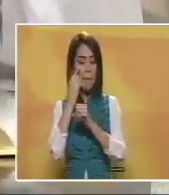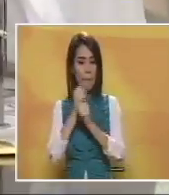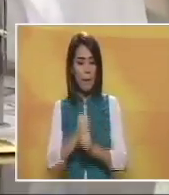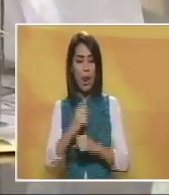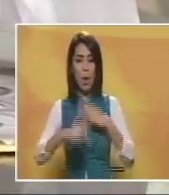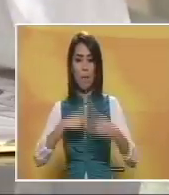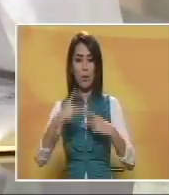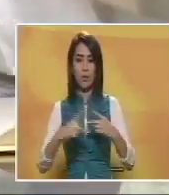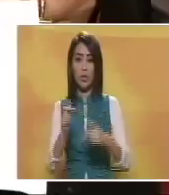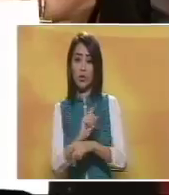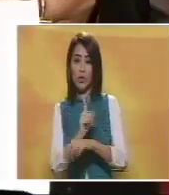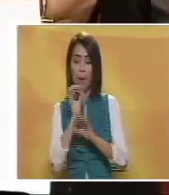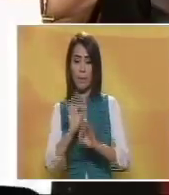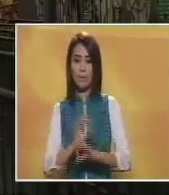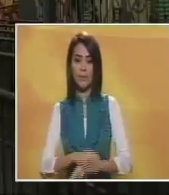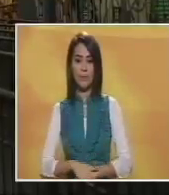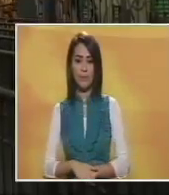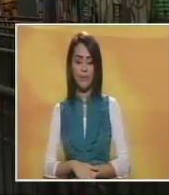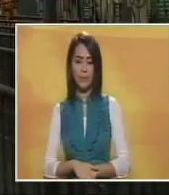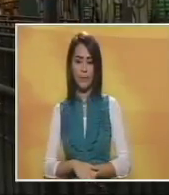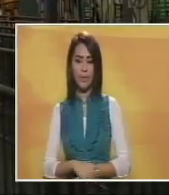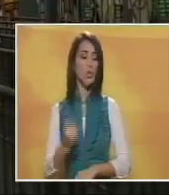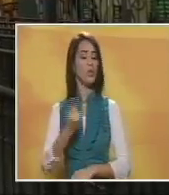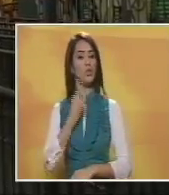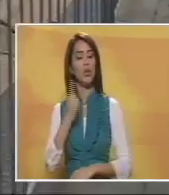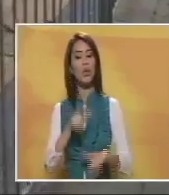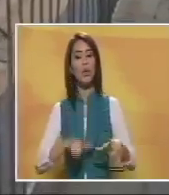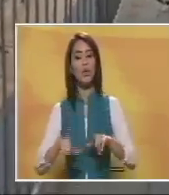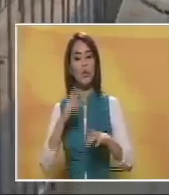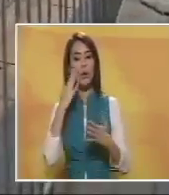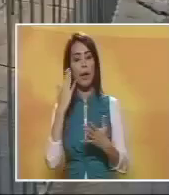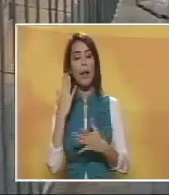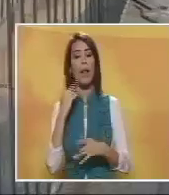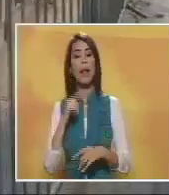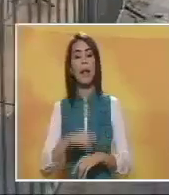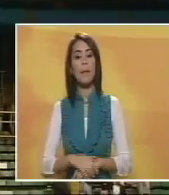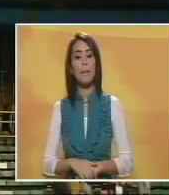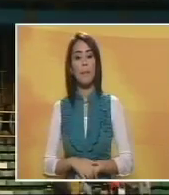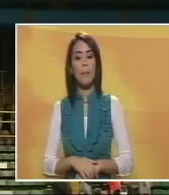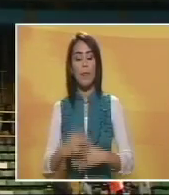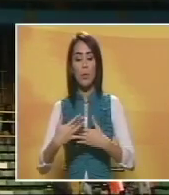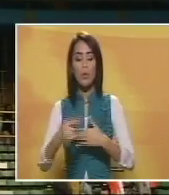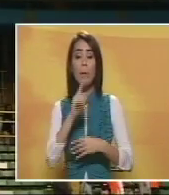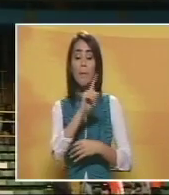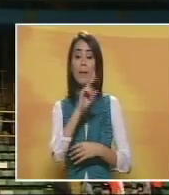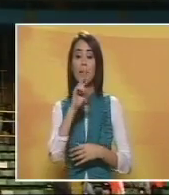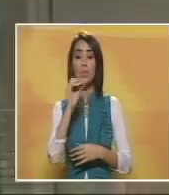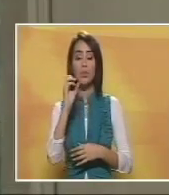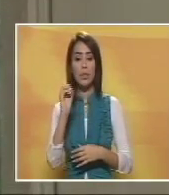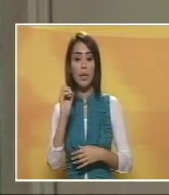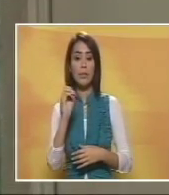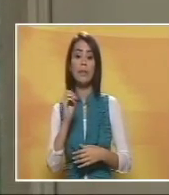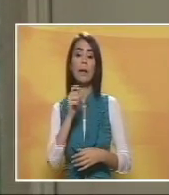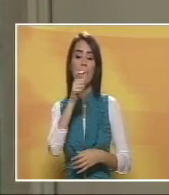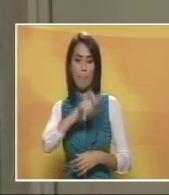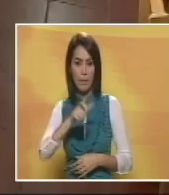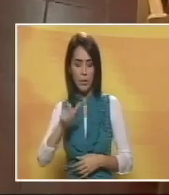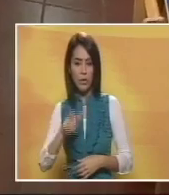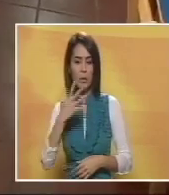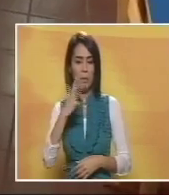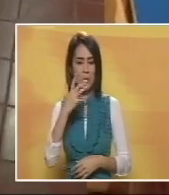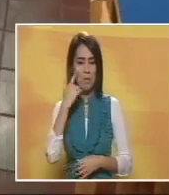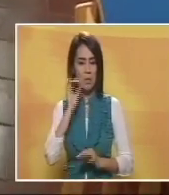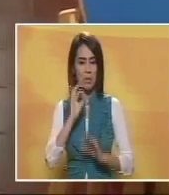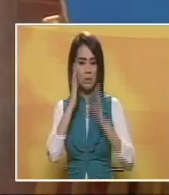un proceso ágil y eficaz. Solo en el Víctor Jara este lunes se podría atender a 1.200 personas. Se calcula que